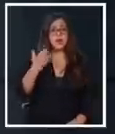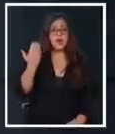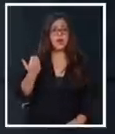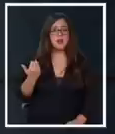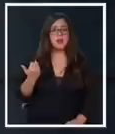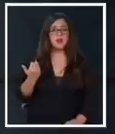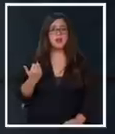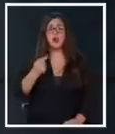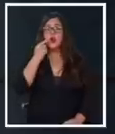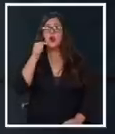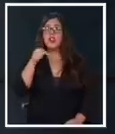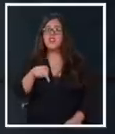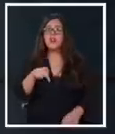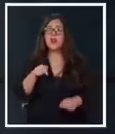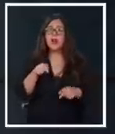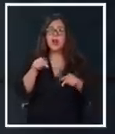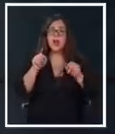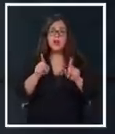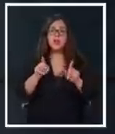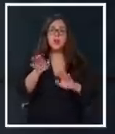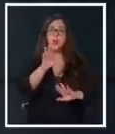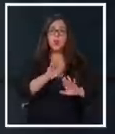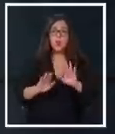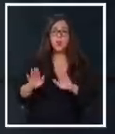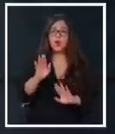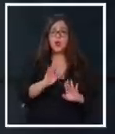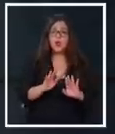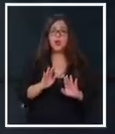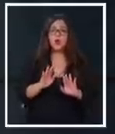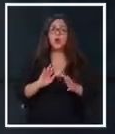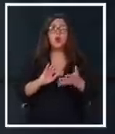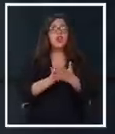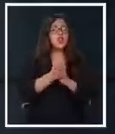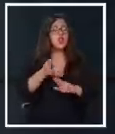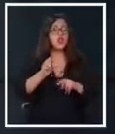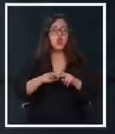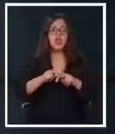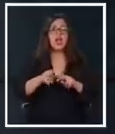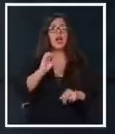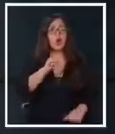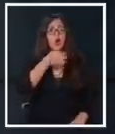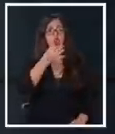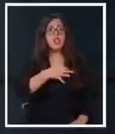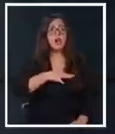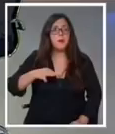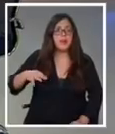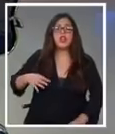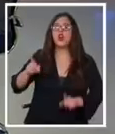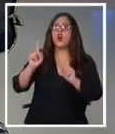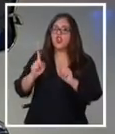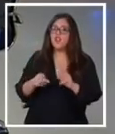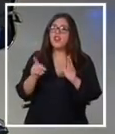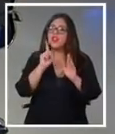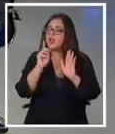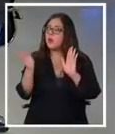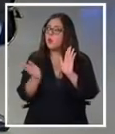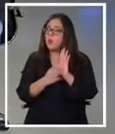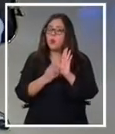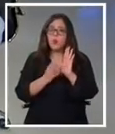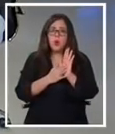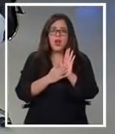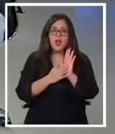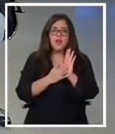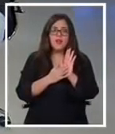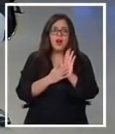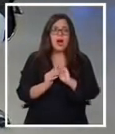hay que actuar con mayor rigurosidad y acá cada intervención que hagan los ministros tienen que estar respaldada con datos tiene que estar respaldada con